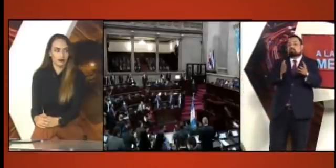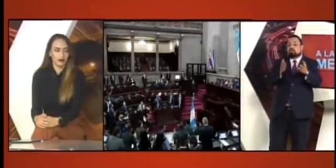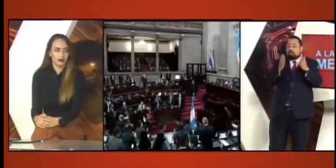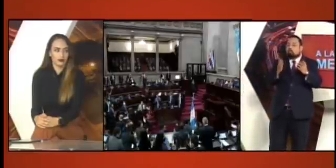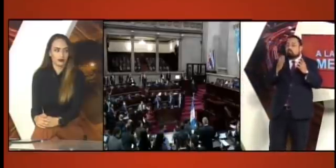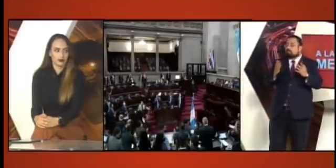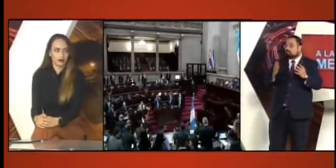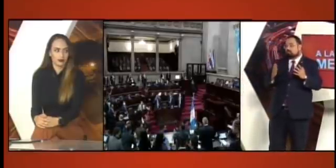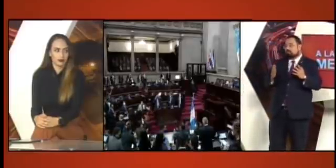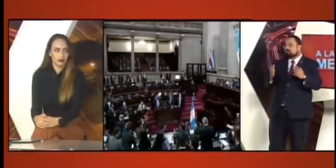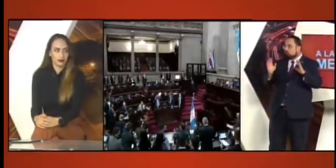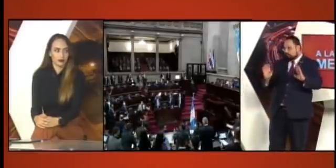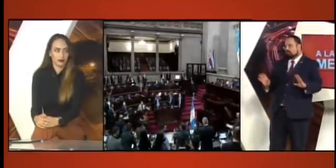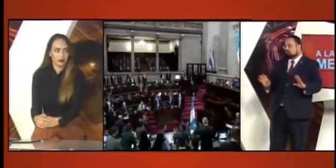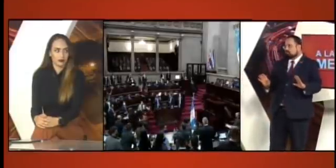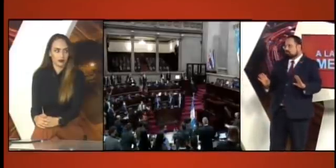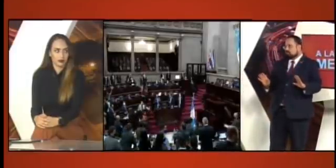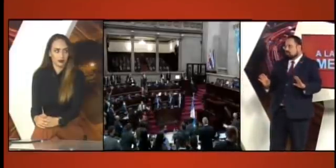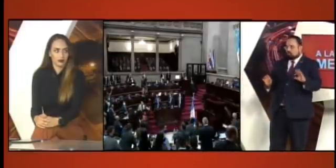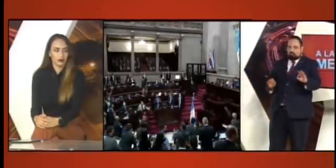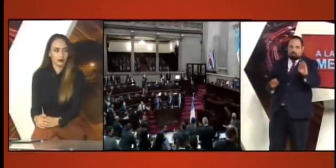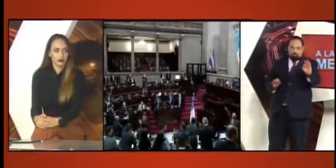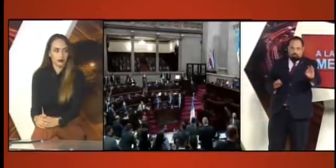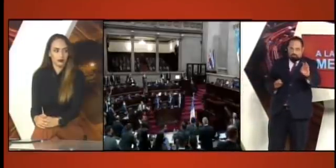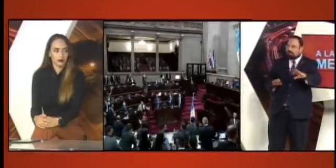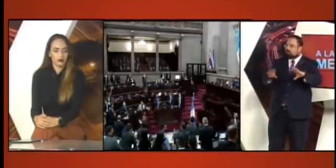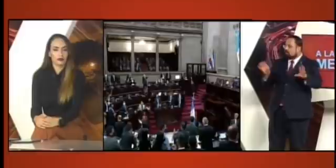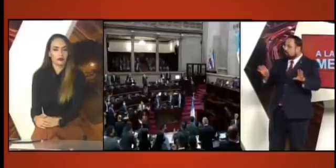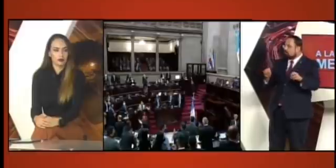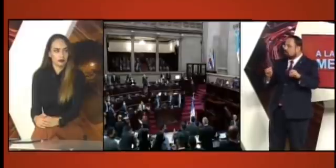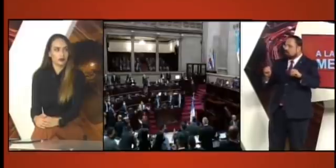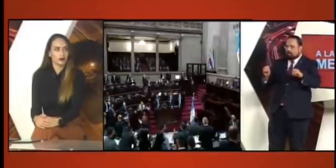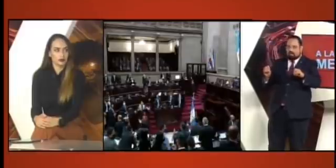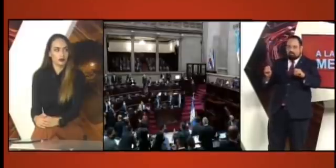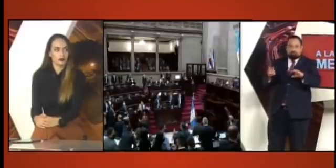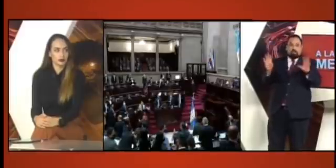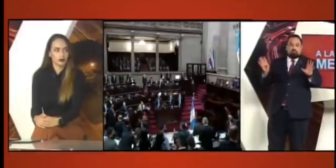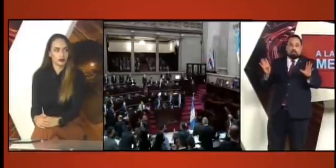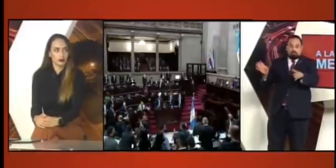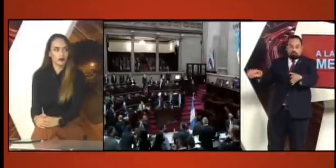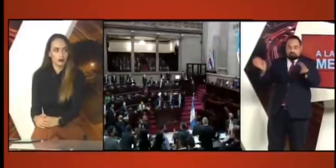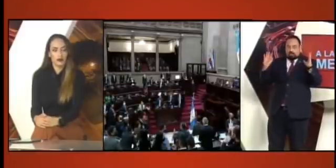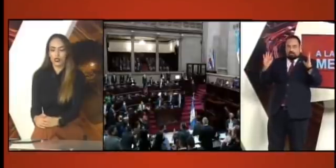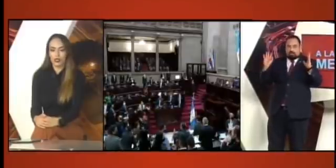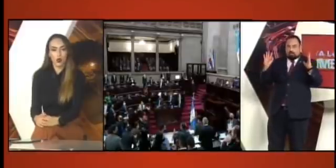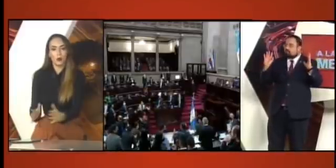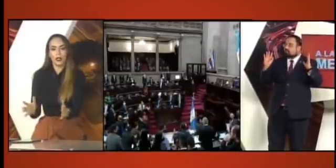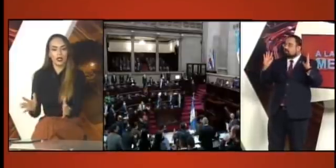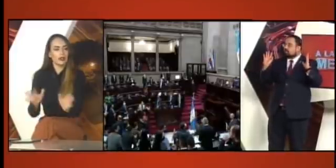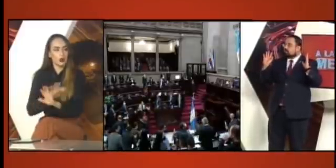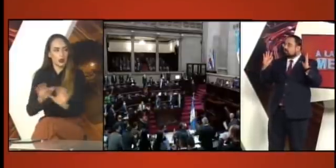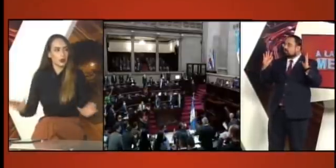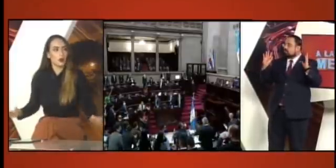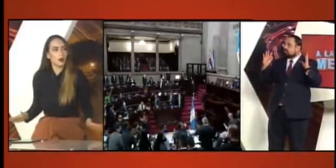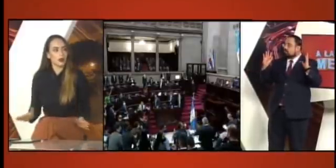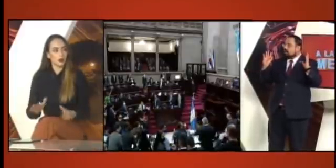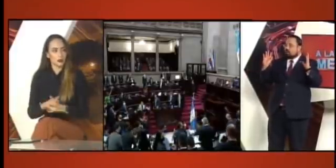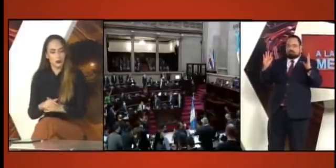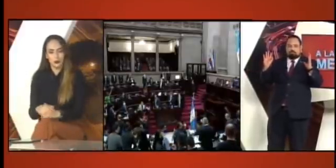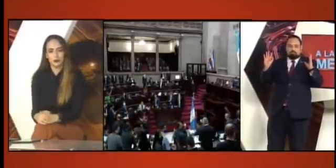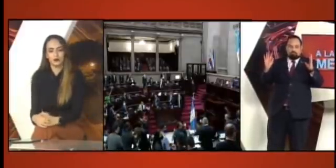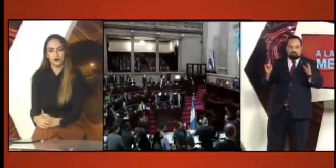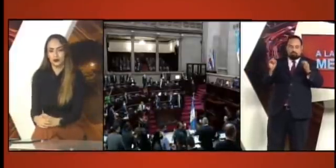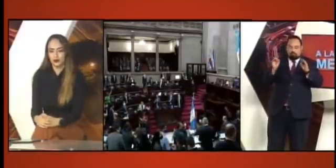mejor a usted las recomendaciones de lo que tenemos que hacer número uno ahorita ante la duda pues se ha cuidado no usted en casa hasta el último momento